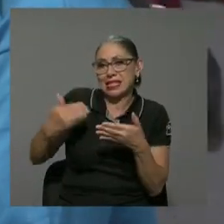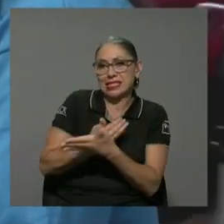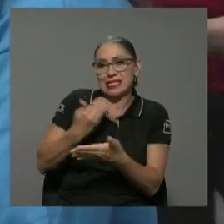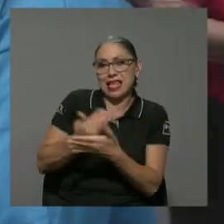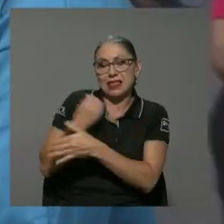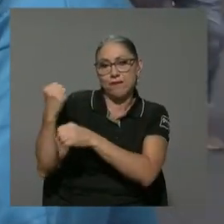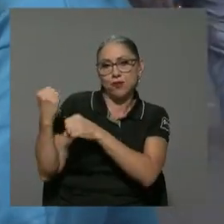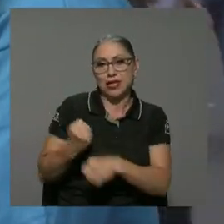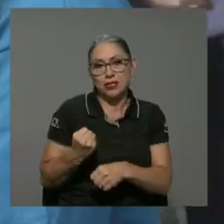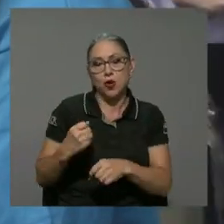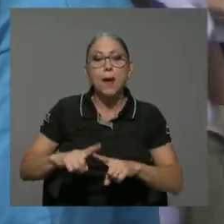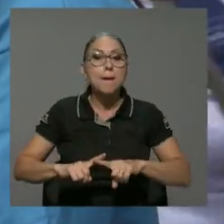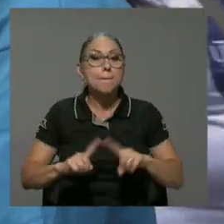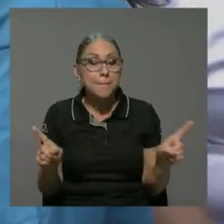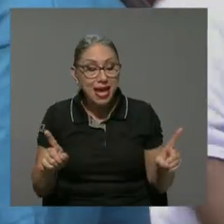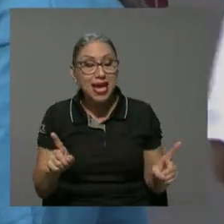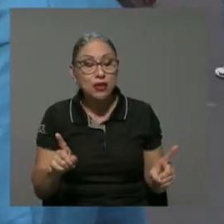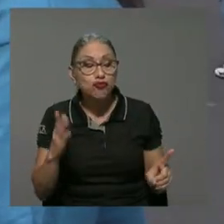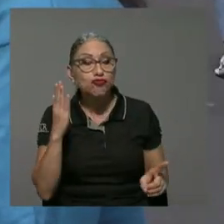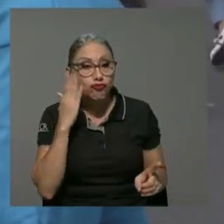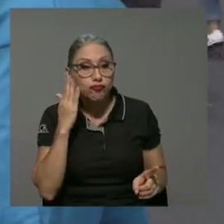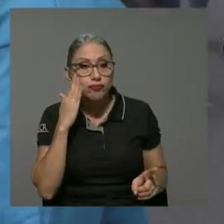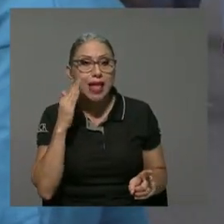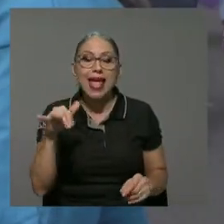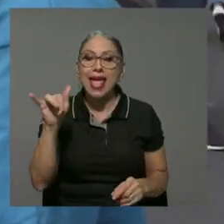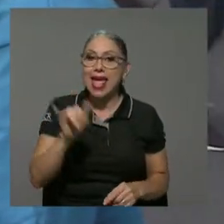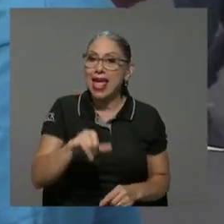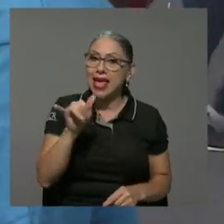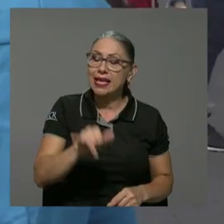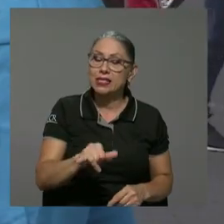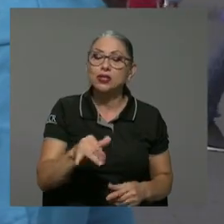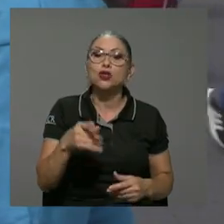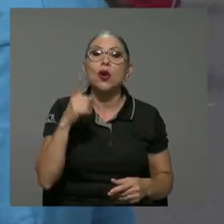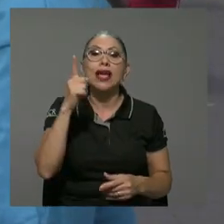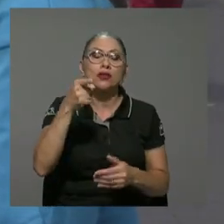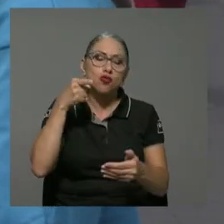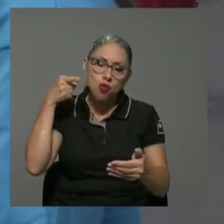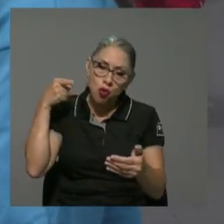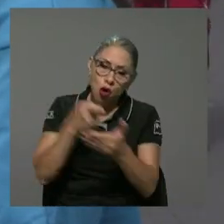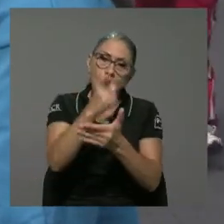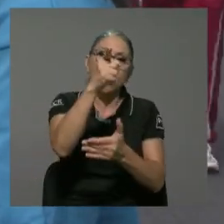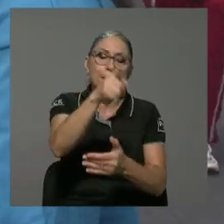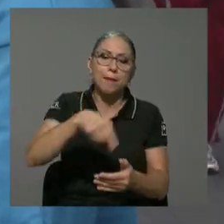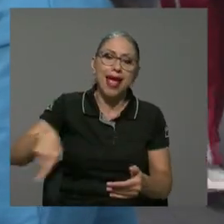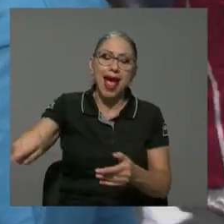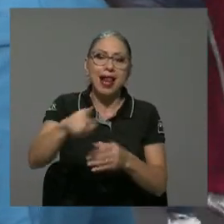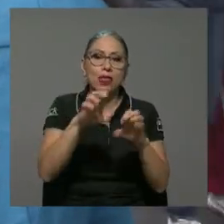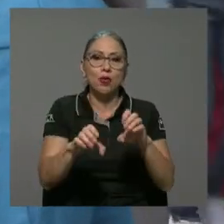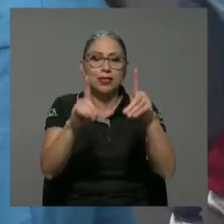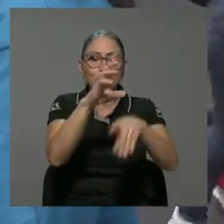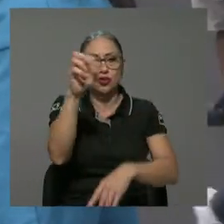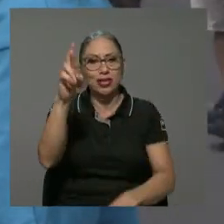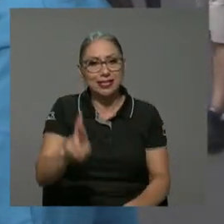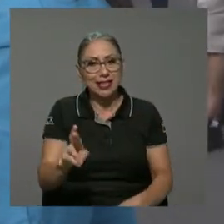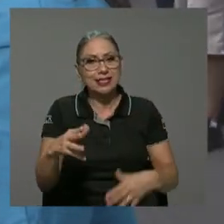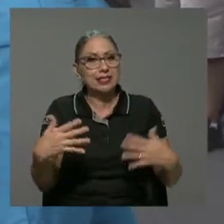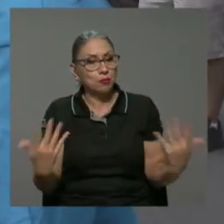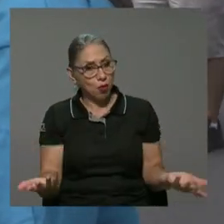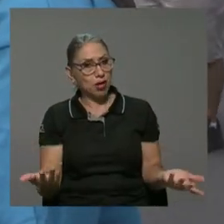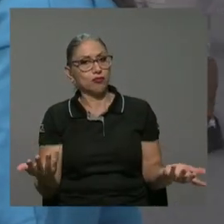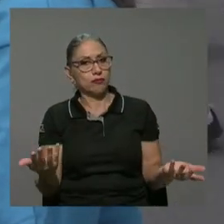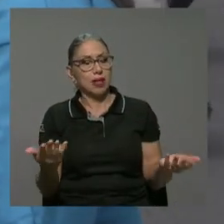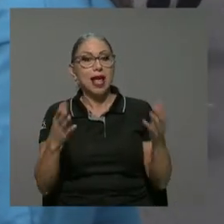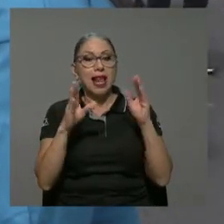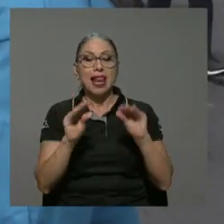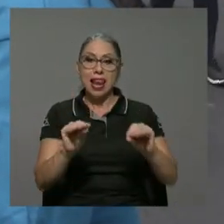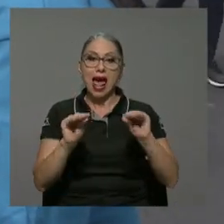de más reciente fundación, pero indudablemente que esto es un golpe a la educación costarricense. Y bueno, la